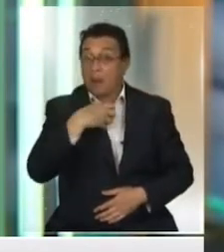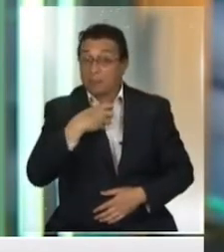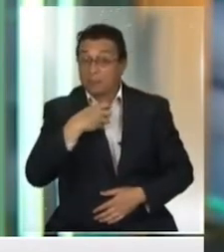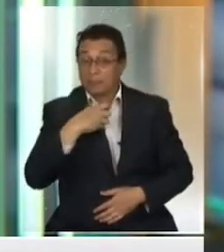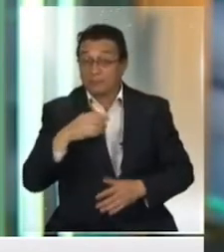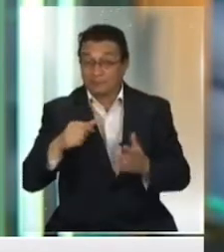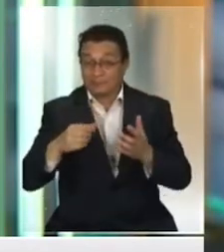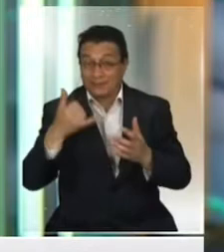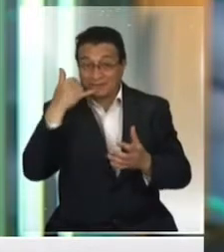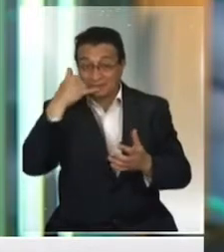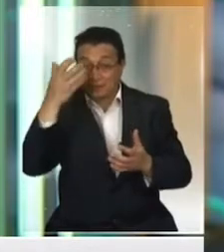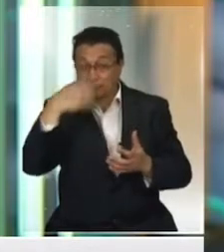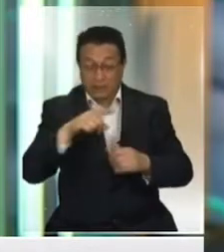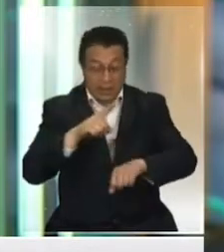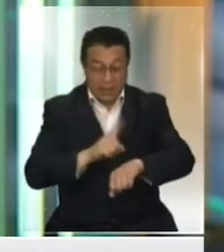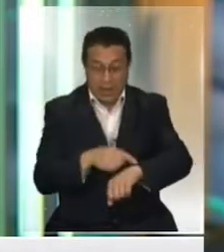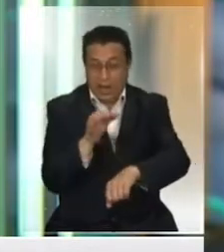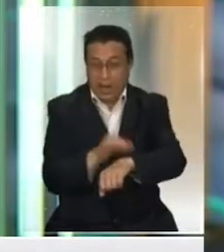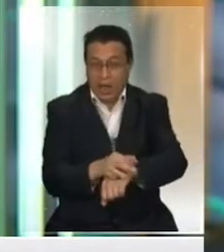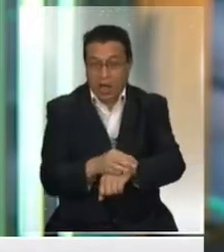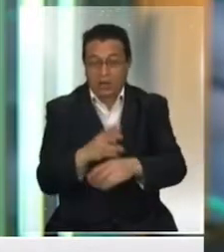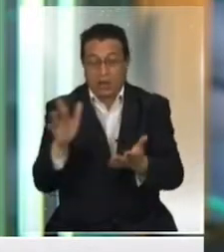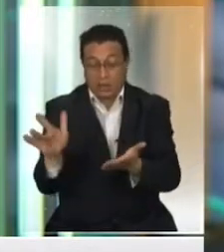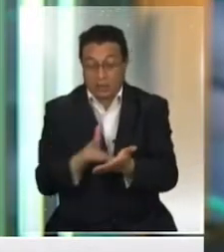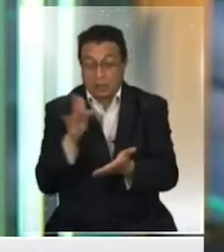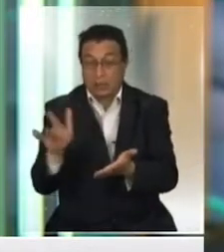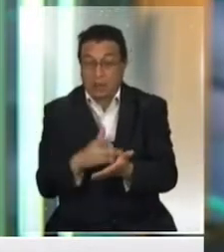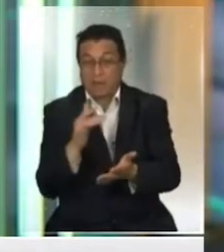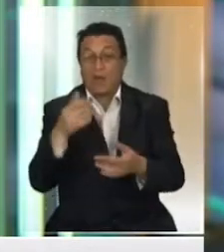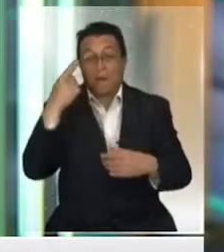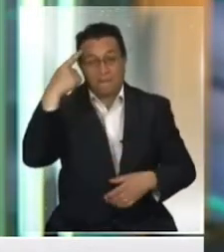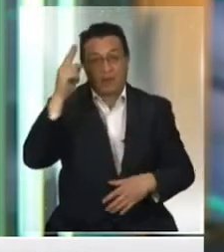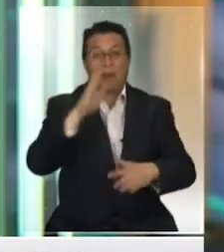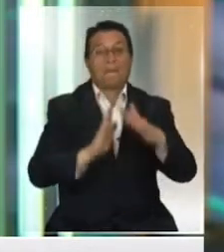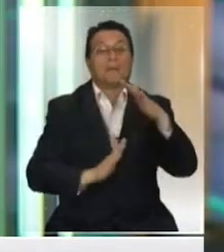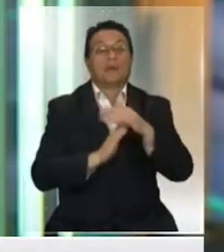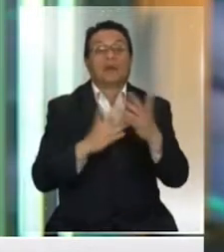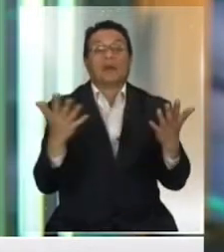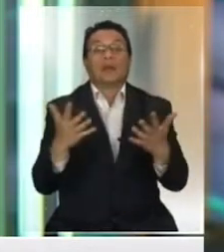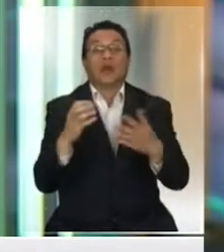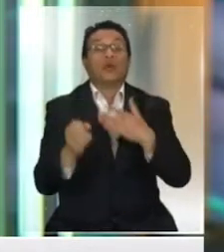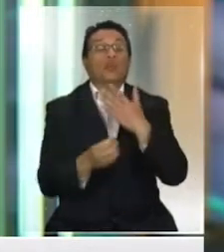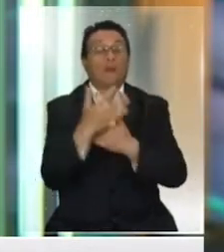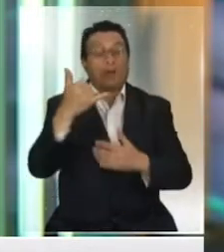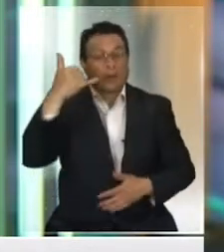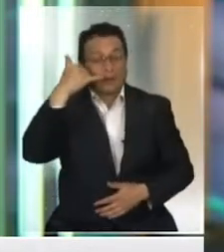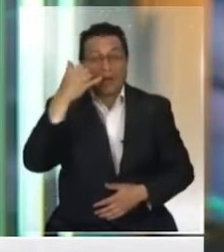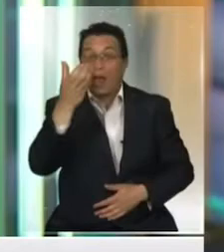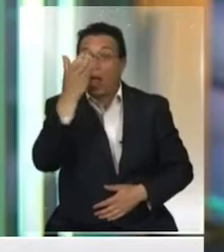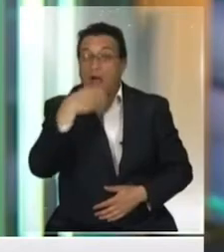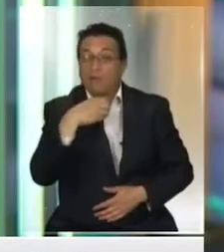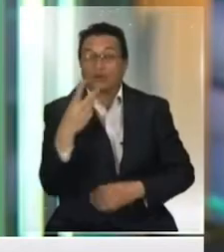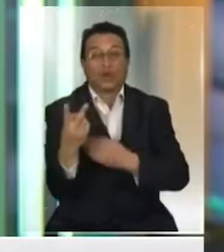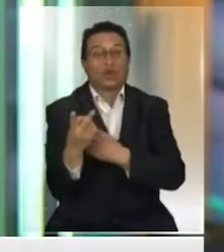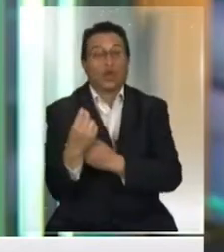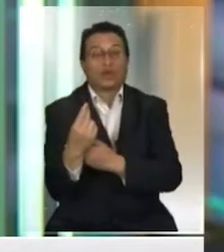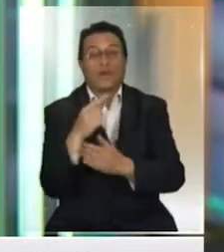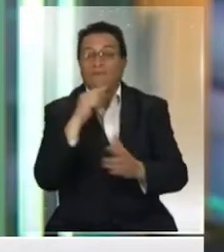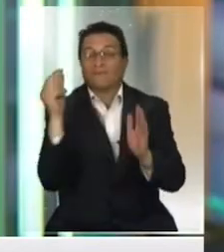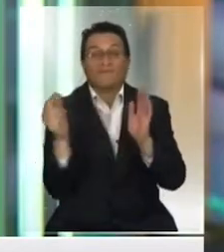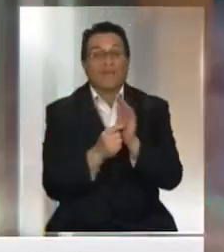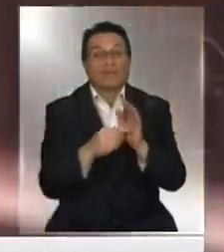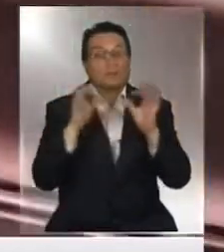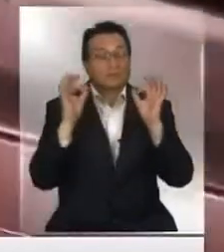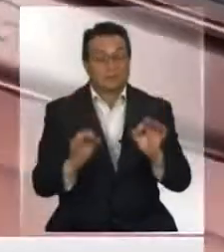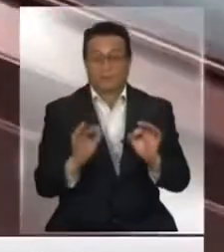productos nuevos, relojes, tabletas. Sin embargo, quedó el pendiente de qué va a pasar con el nuevo teléfono, el iPhone 12. No hay una fecha tentativa